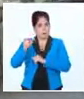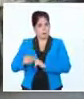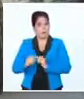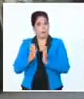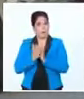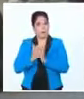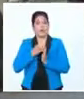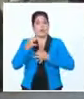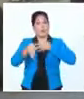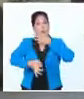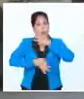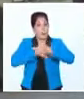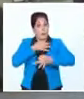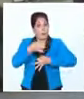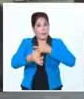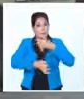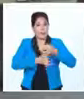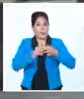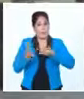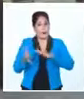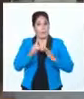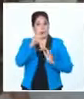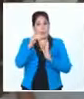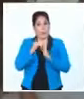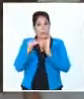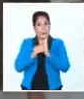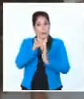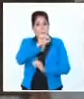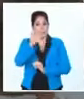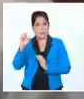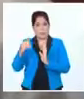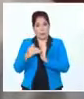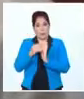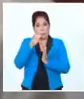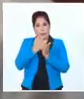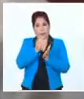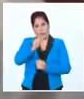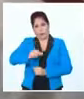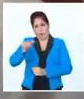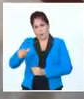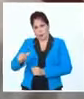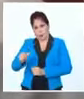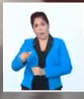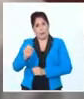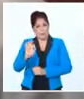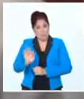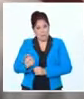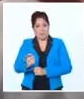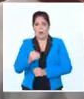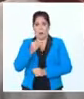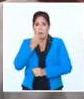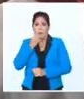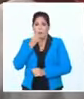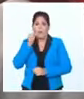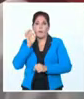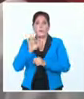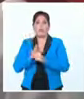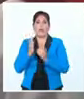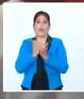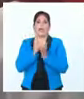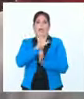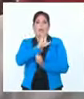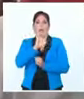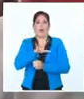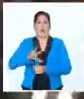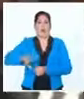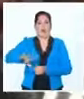aseguró que el hecho de que alrededor de 1.700.000 niños, adolescentes y jóvenes puedan acceder a todas las instituciones del